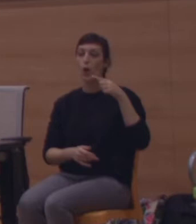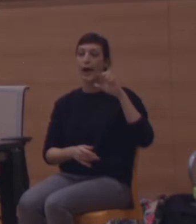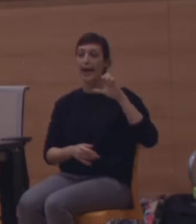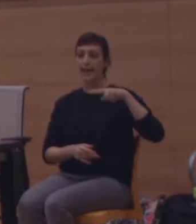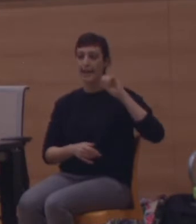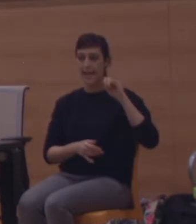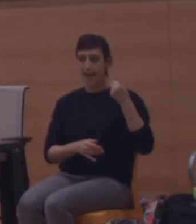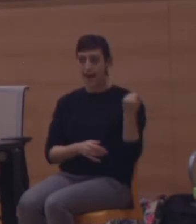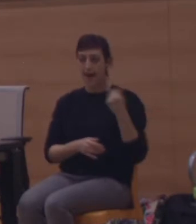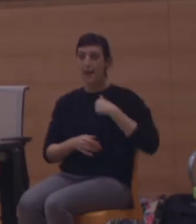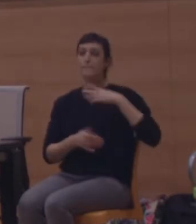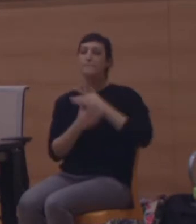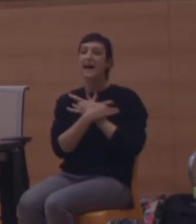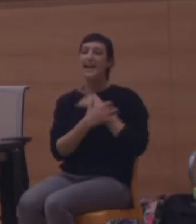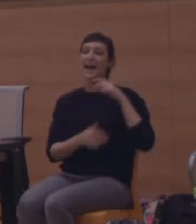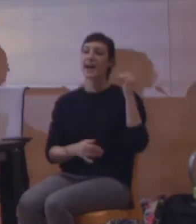Jesús Pérez Prieto,